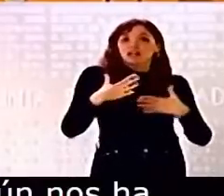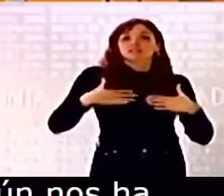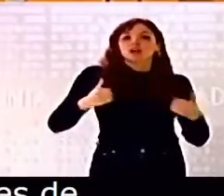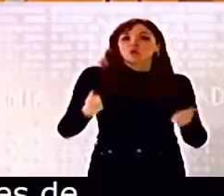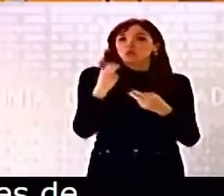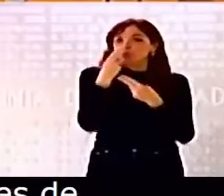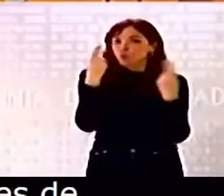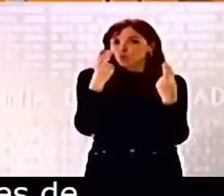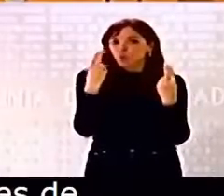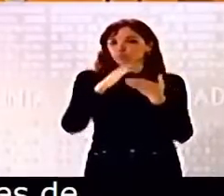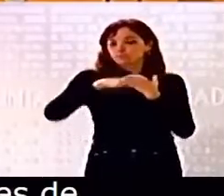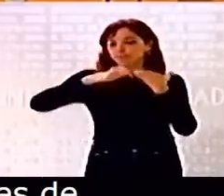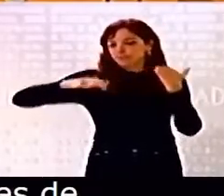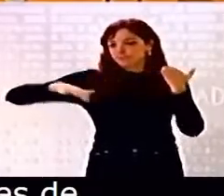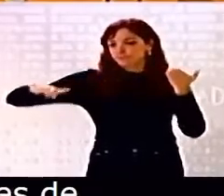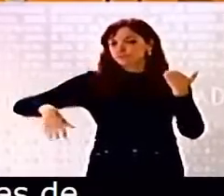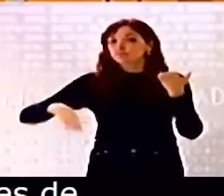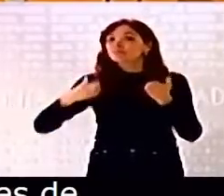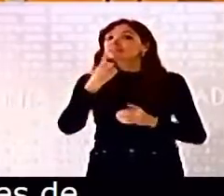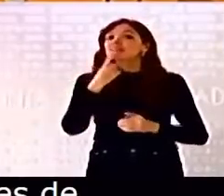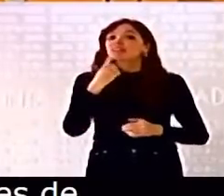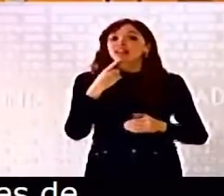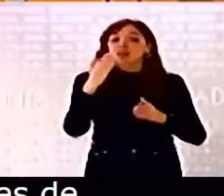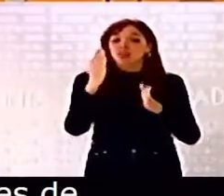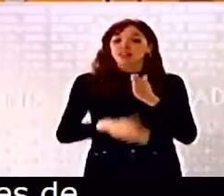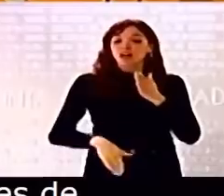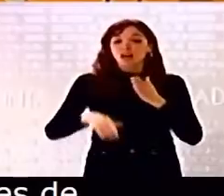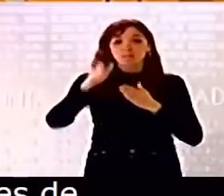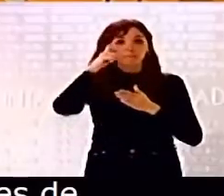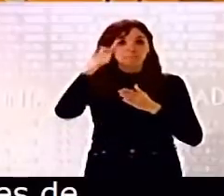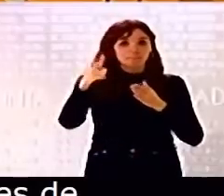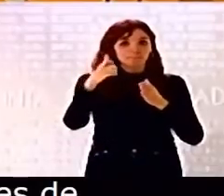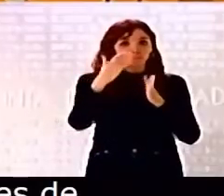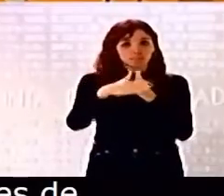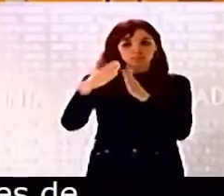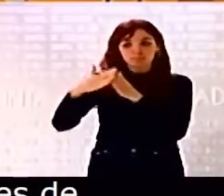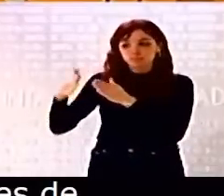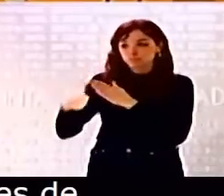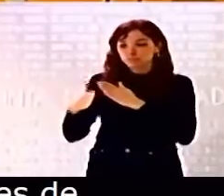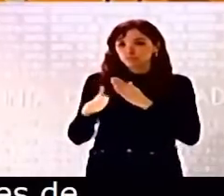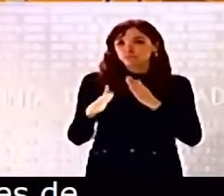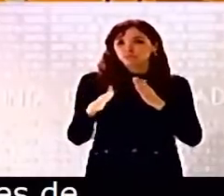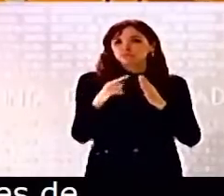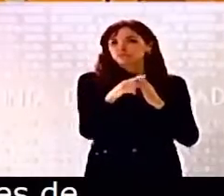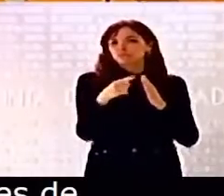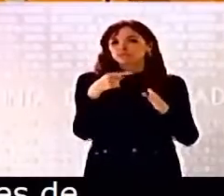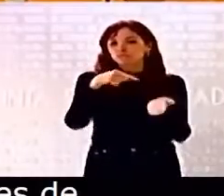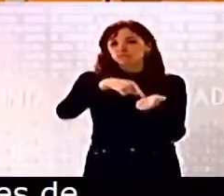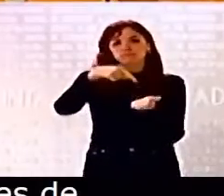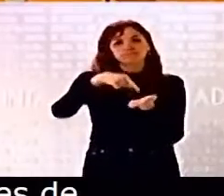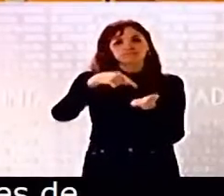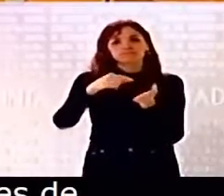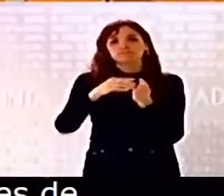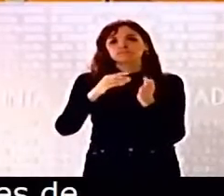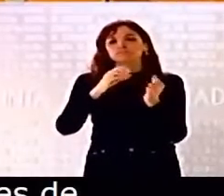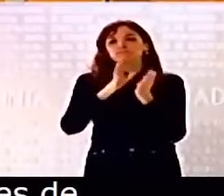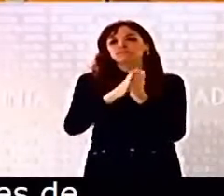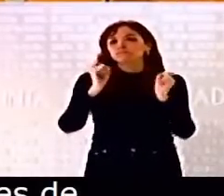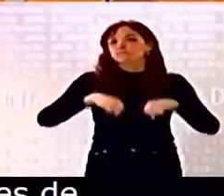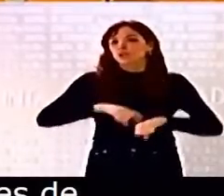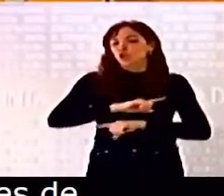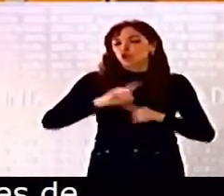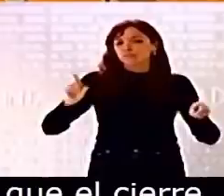Pública pidiendo que el cierre perimetral se hiciera de distinta forma, al parecer porque no están a favor de Vale, ya